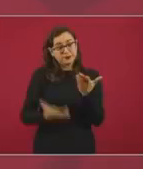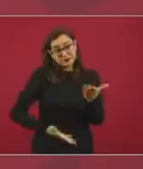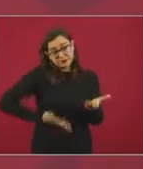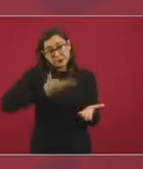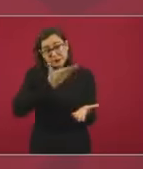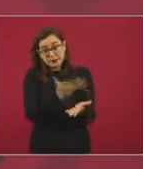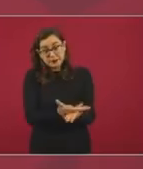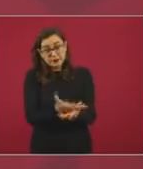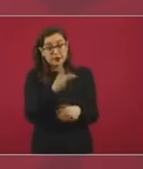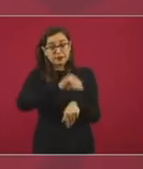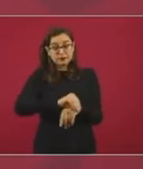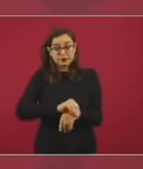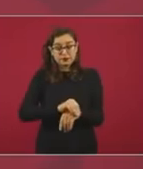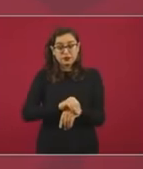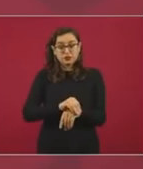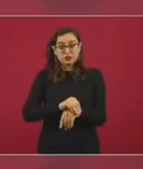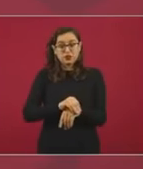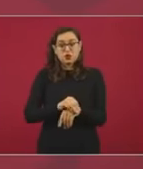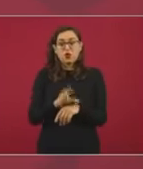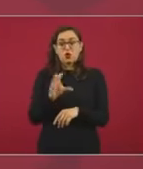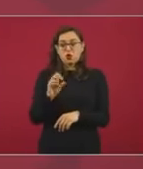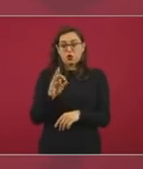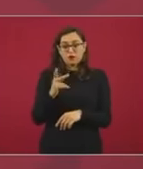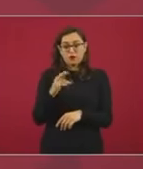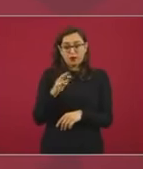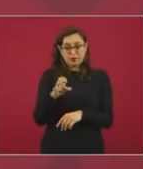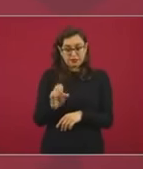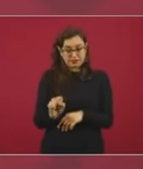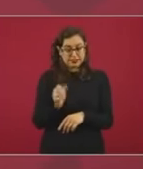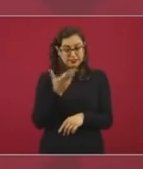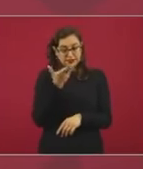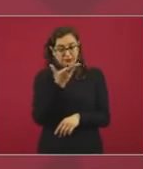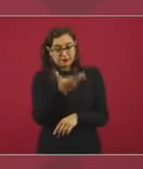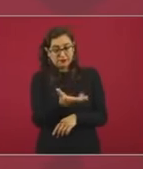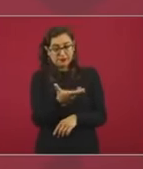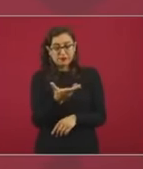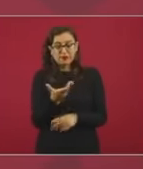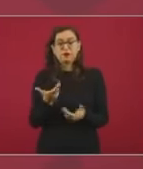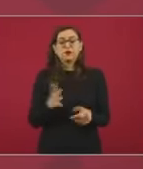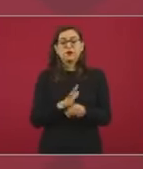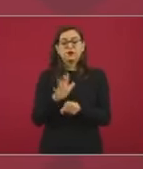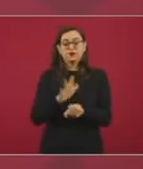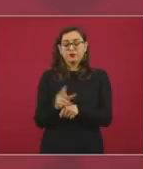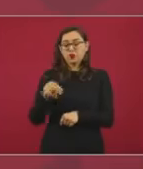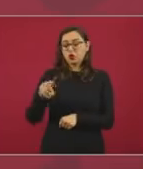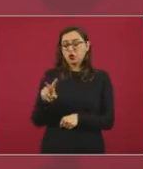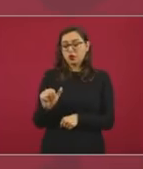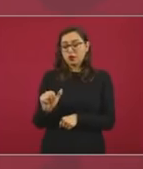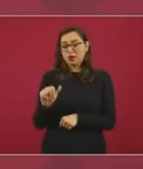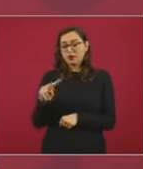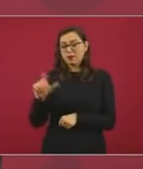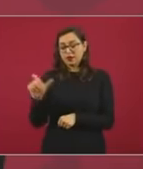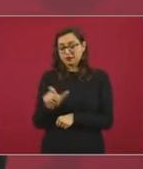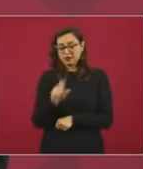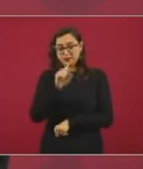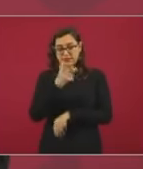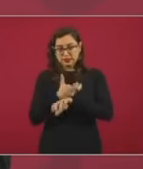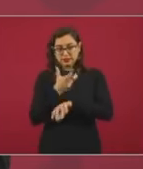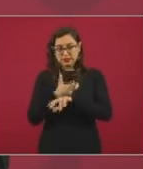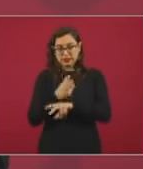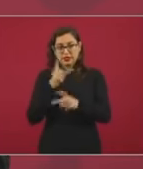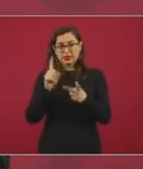están en el momento que COFEPRIS les dé su autorización, que es Novavax, que es norteamericana, CureVac,